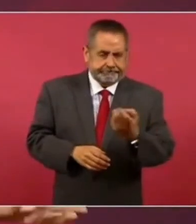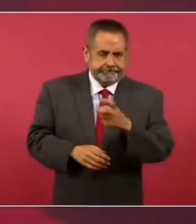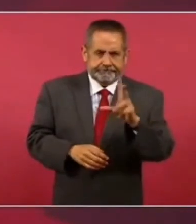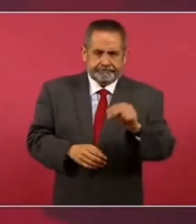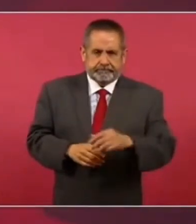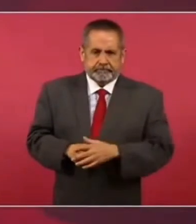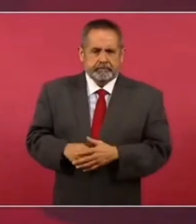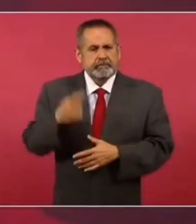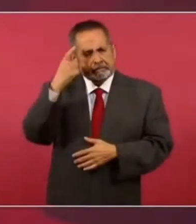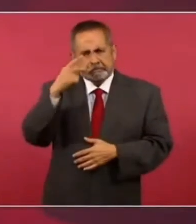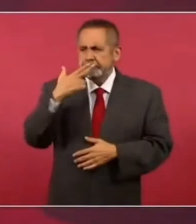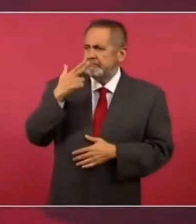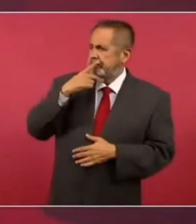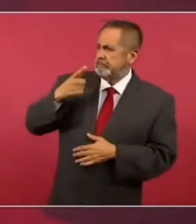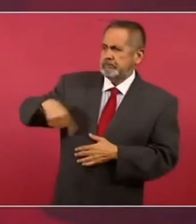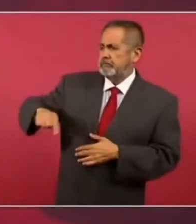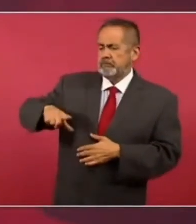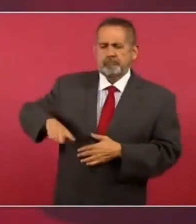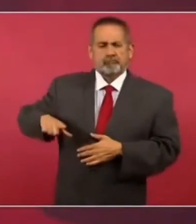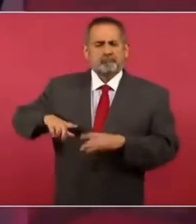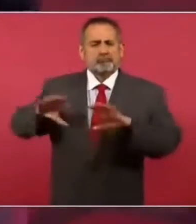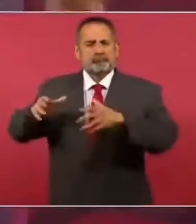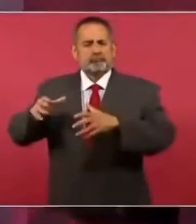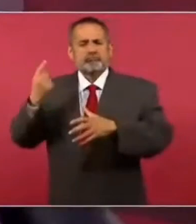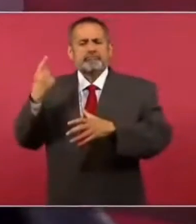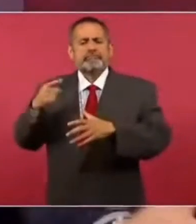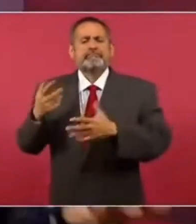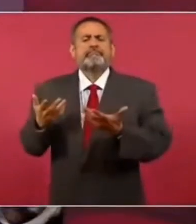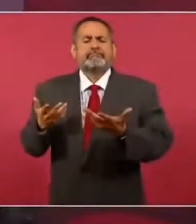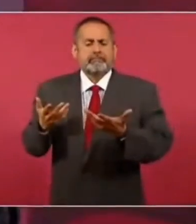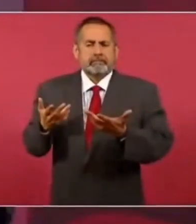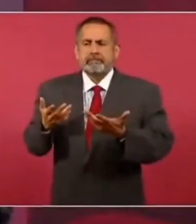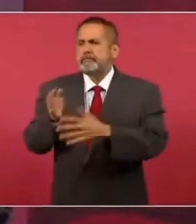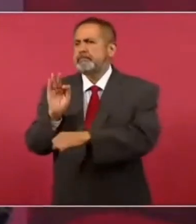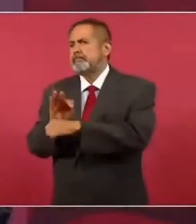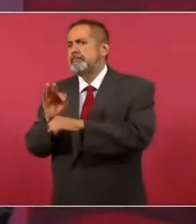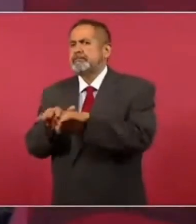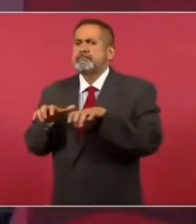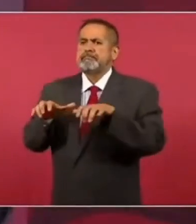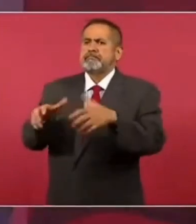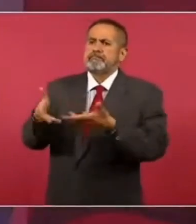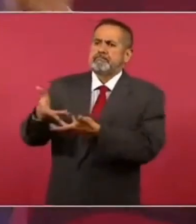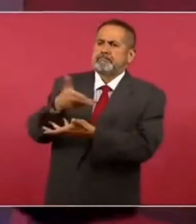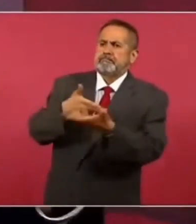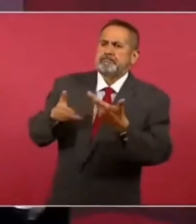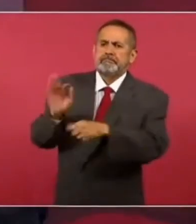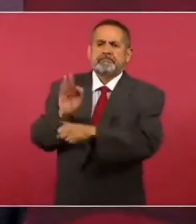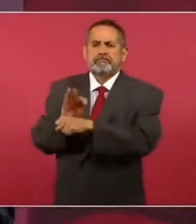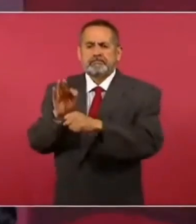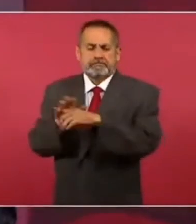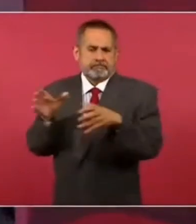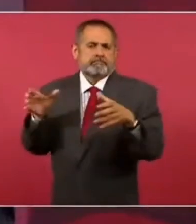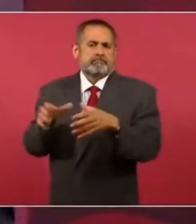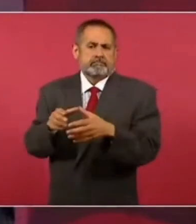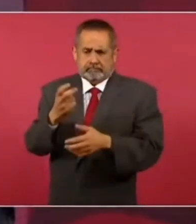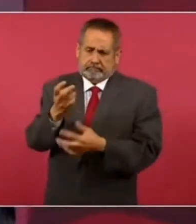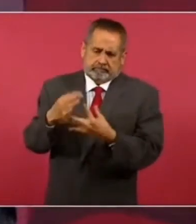¿Para qué es el Estado? Pues para representar el interés colectivo,